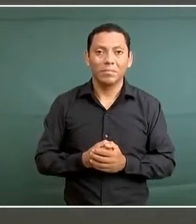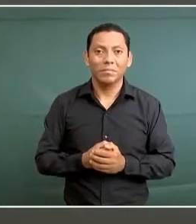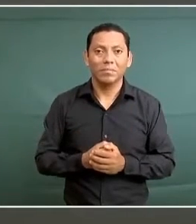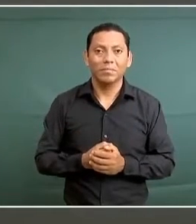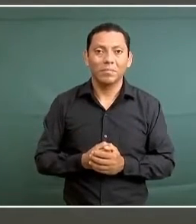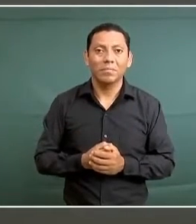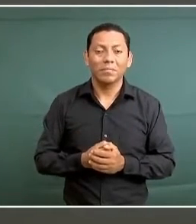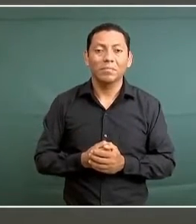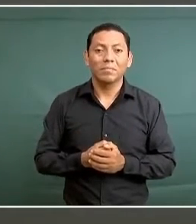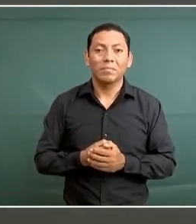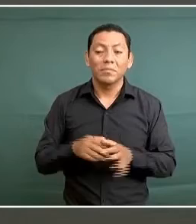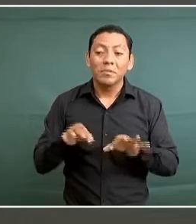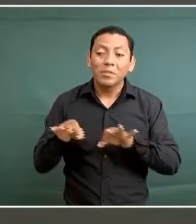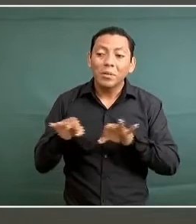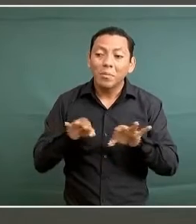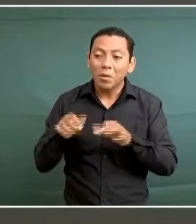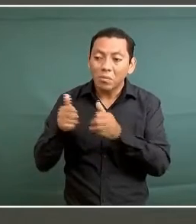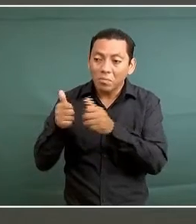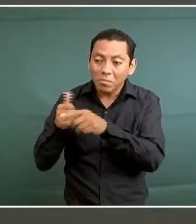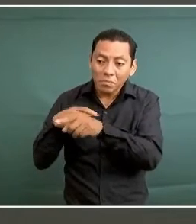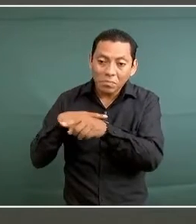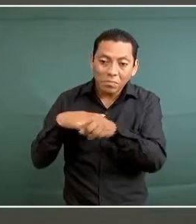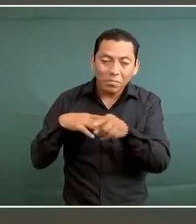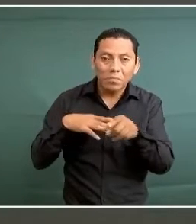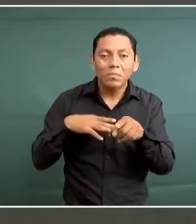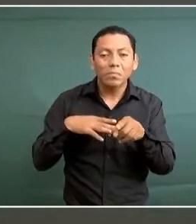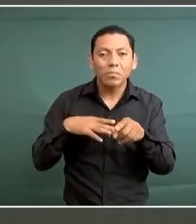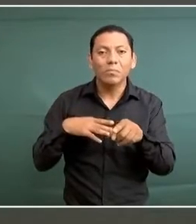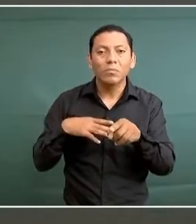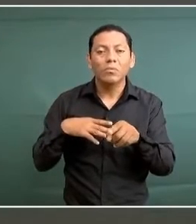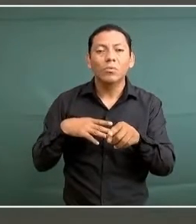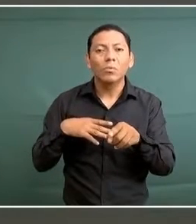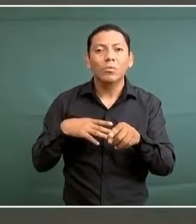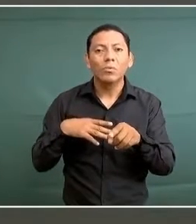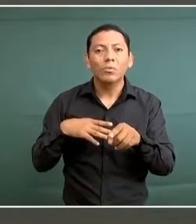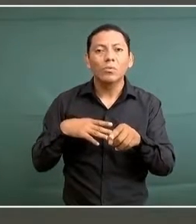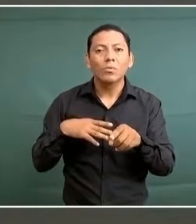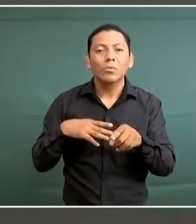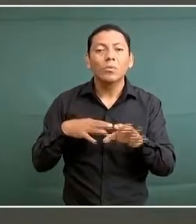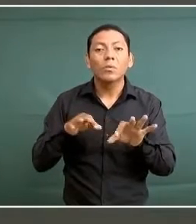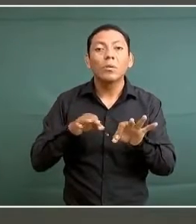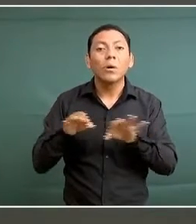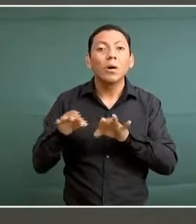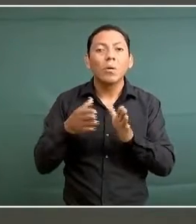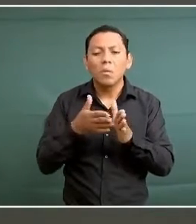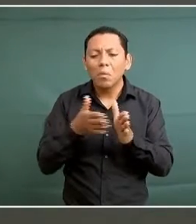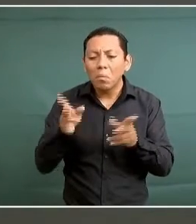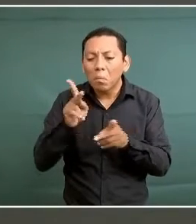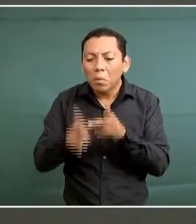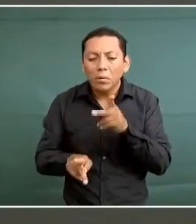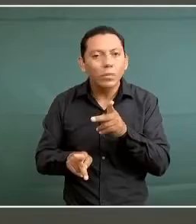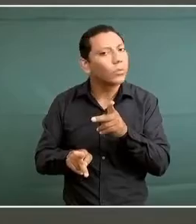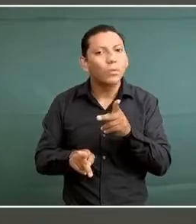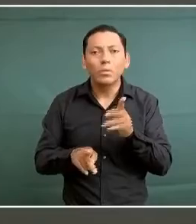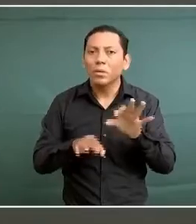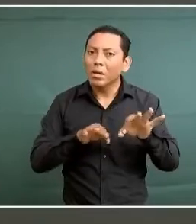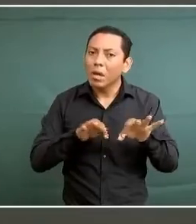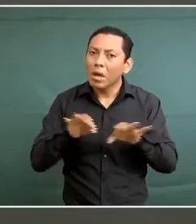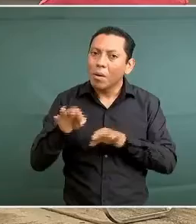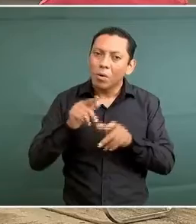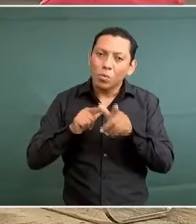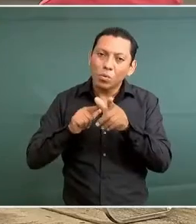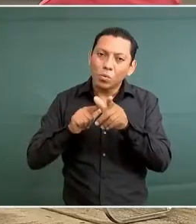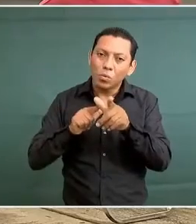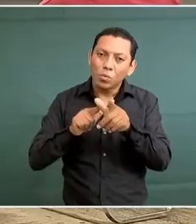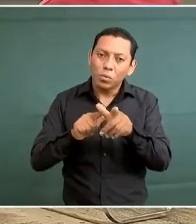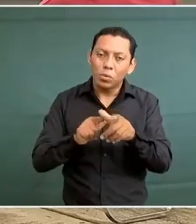empleos no temporales permanentes ¿cuánto